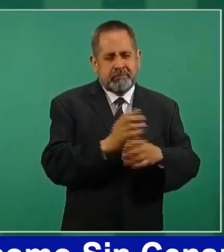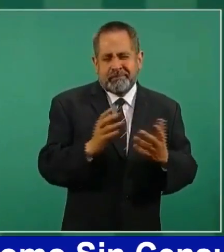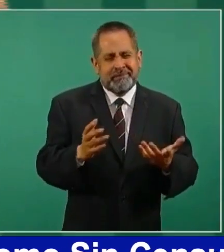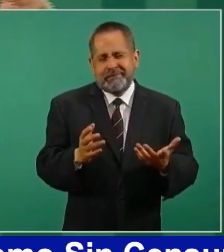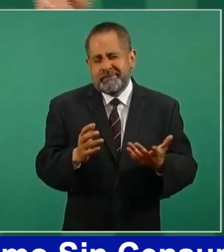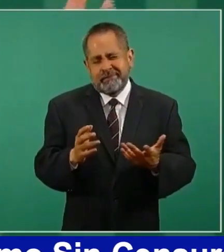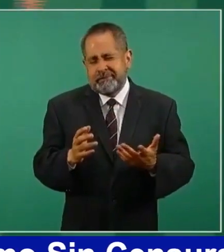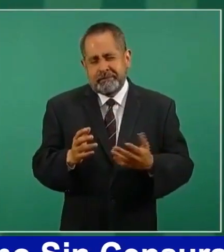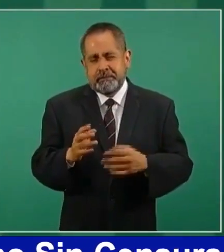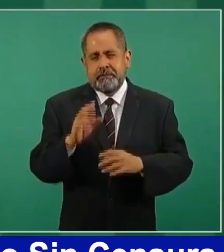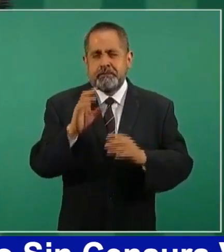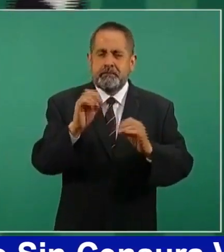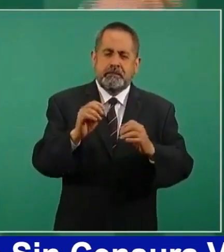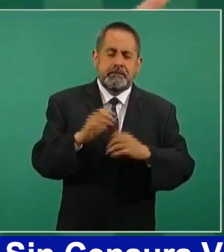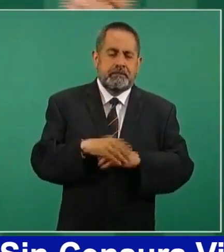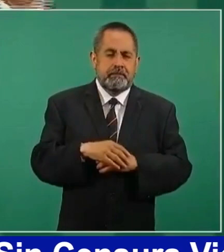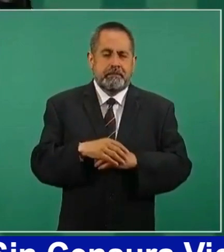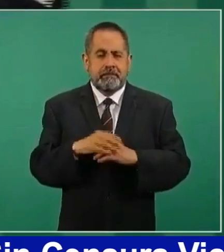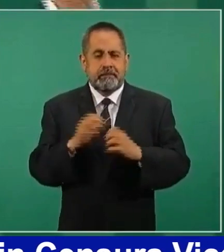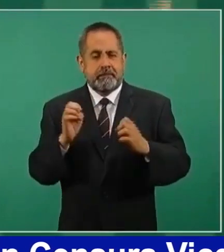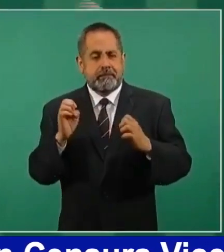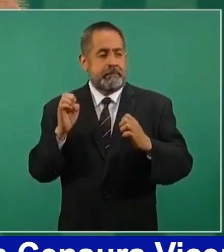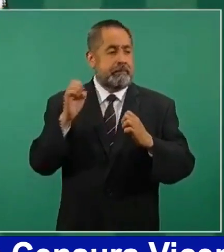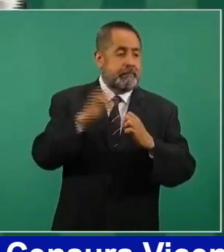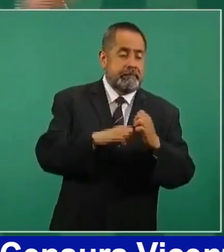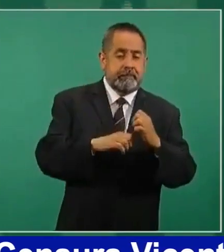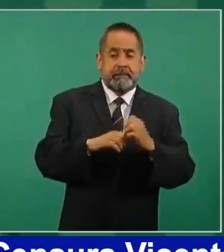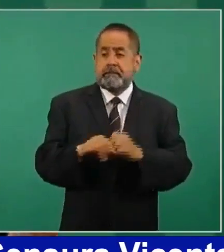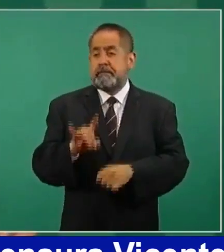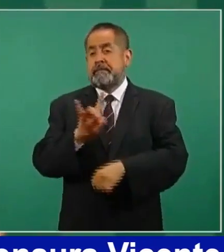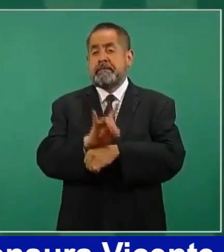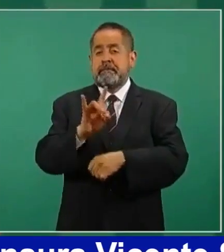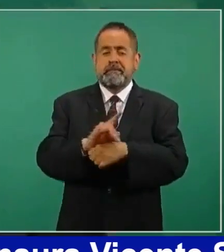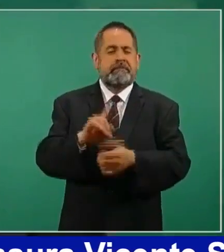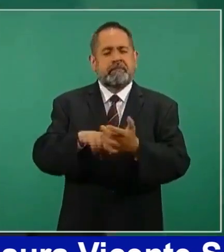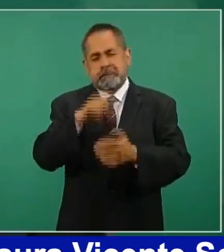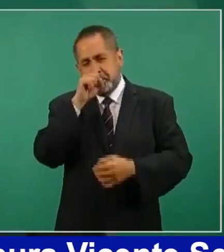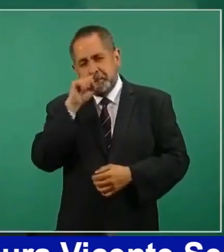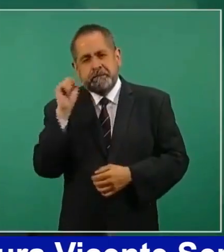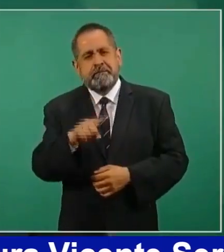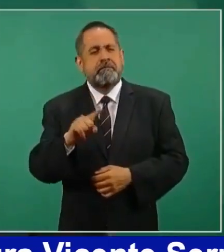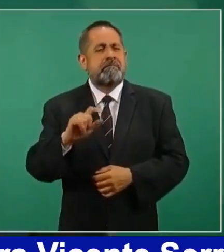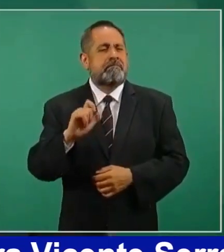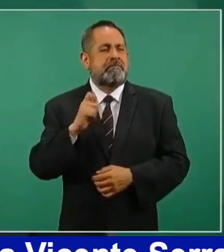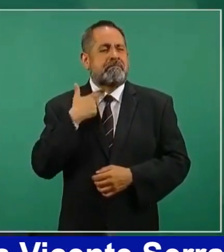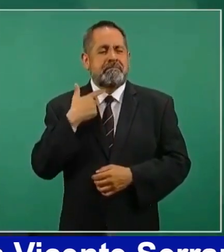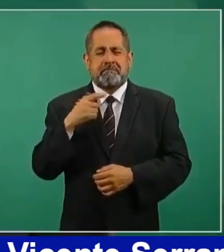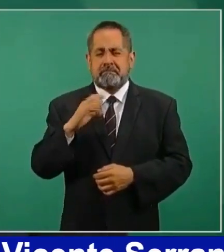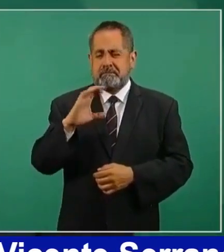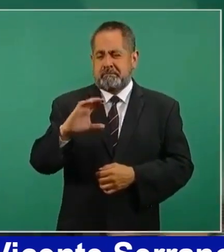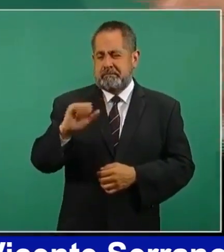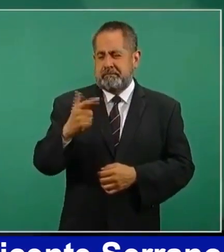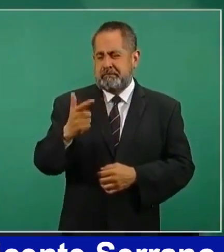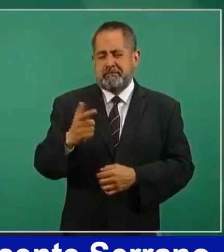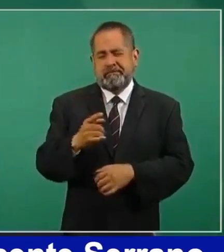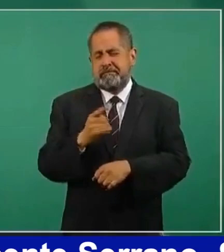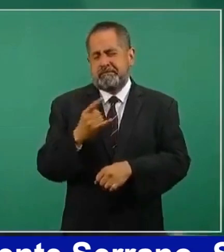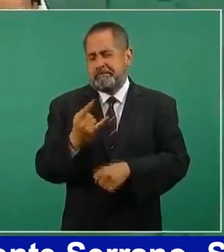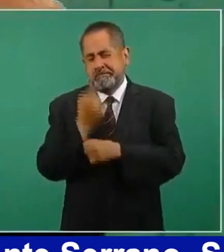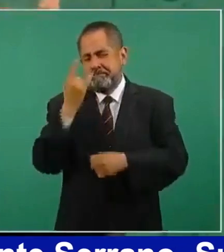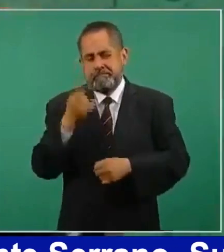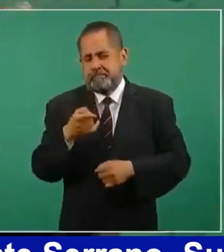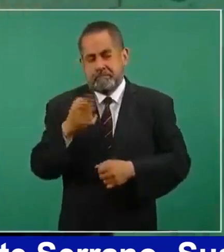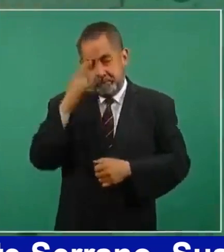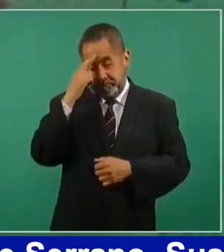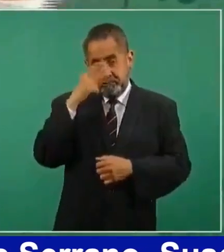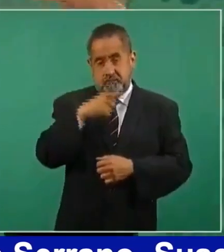engañar de que ahora sí las cosas cambiaron. Lo que hizo Salinas, que entró,